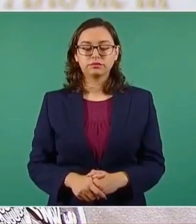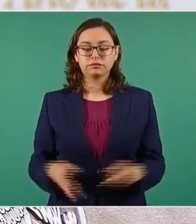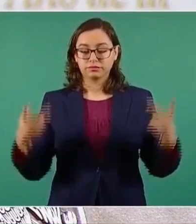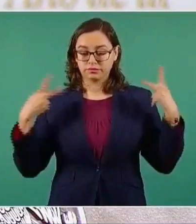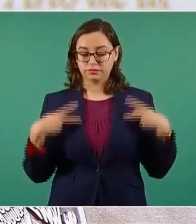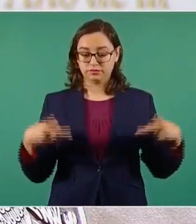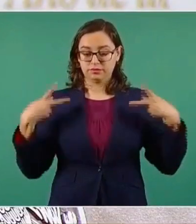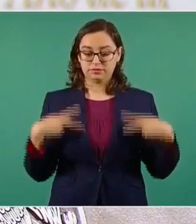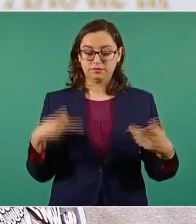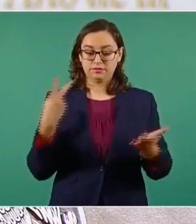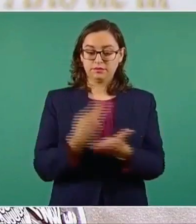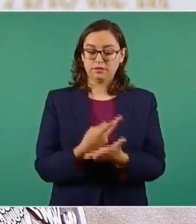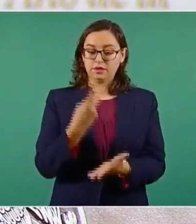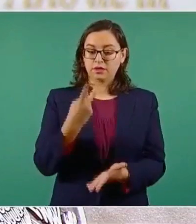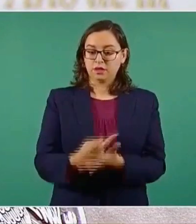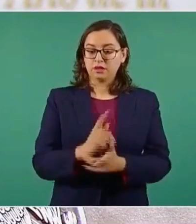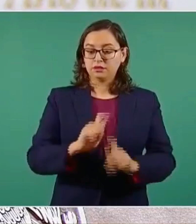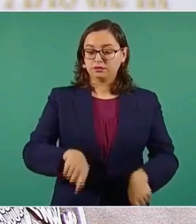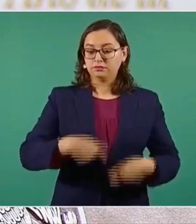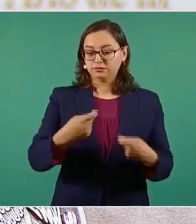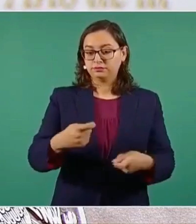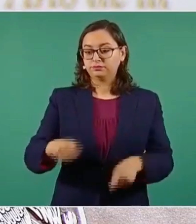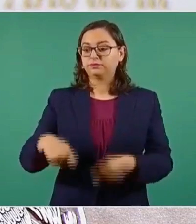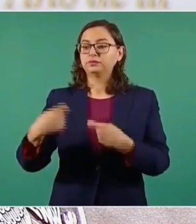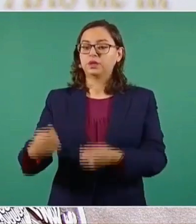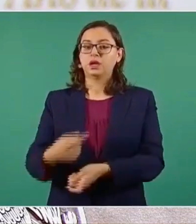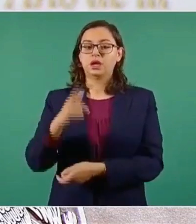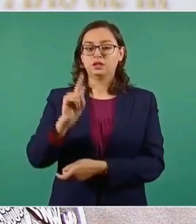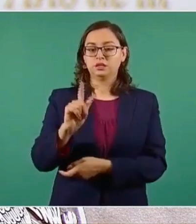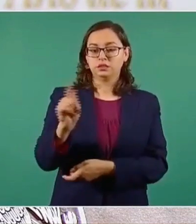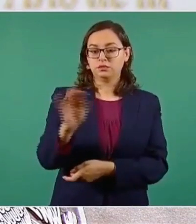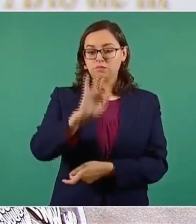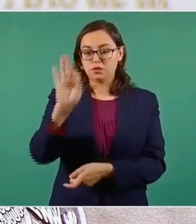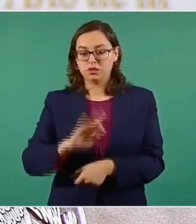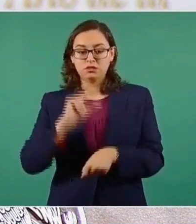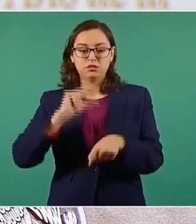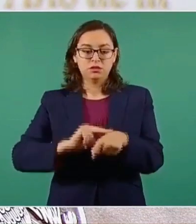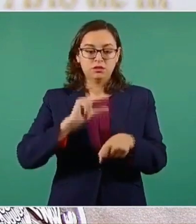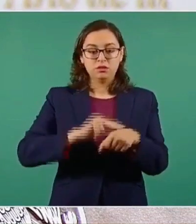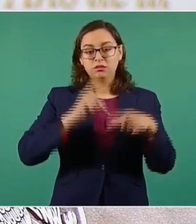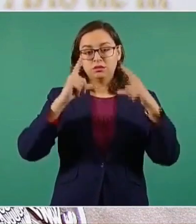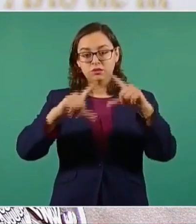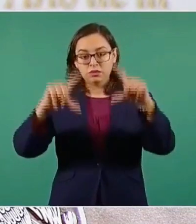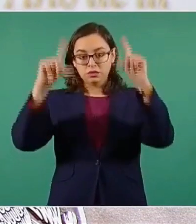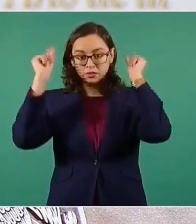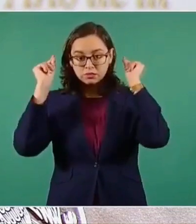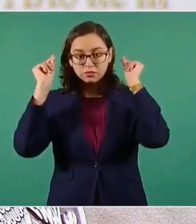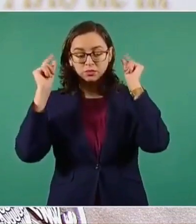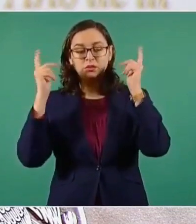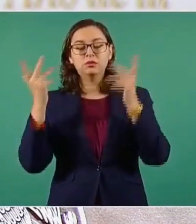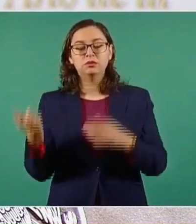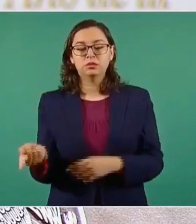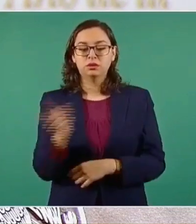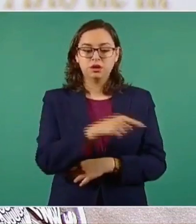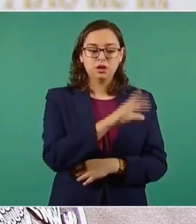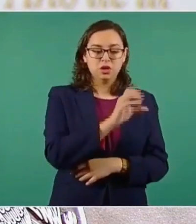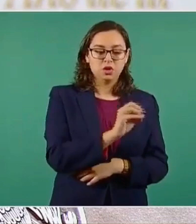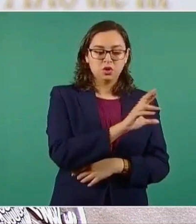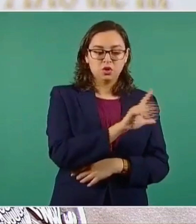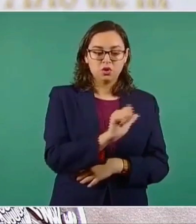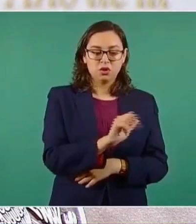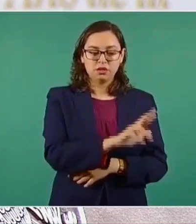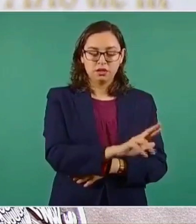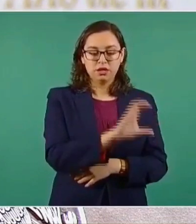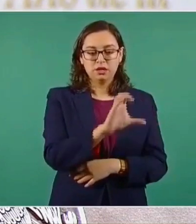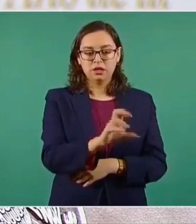los ganadores el día de hoy son personal médico y de enfermería, este grado, a diferencia del de Collar y Cruz,